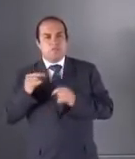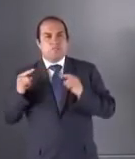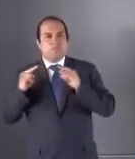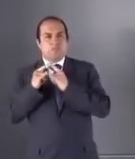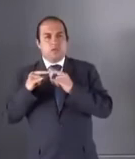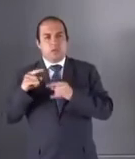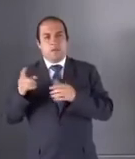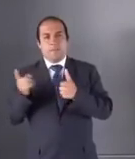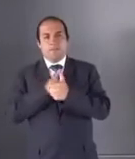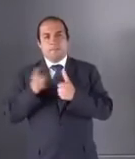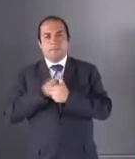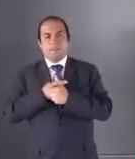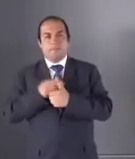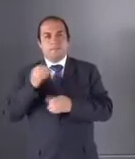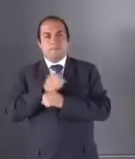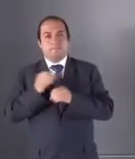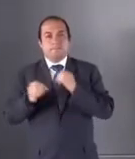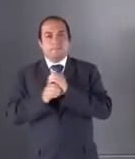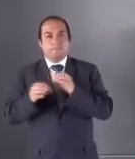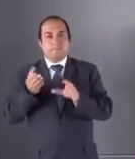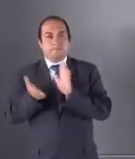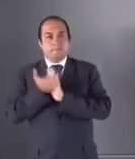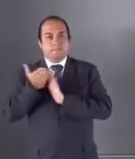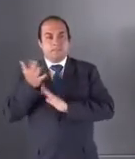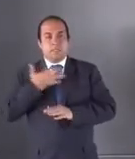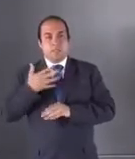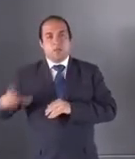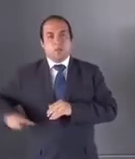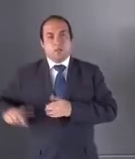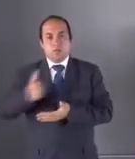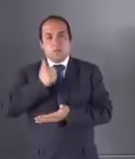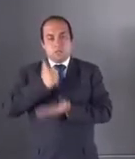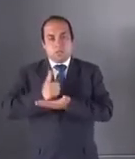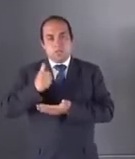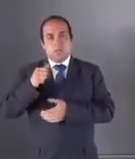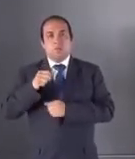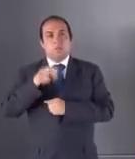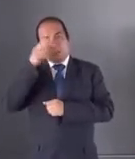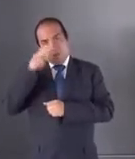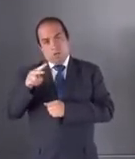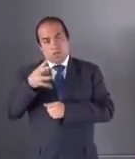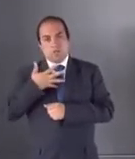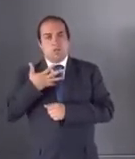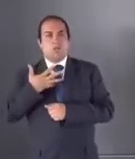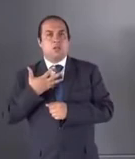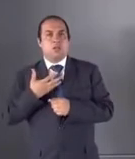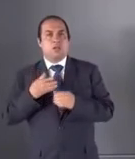tiene el gobierno de la Ciudad de México, pues si no tienen amparos, tienen